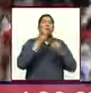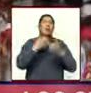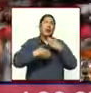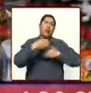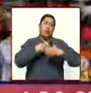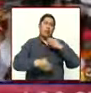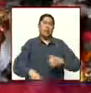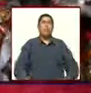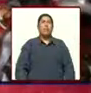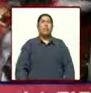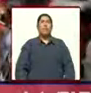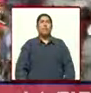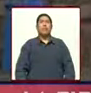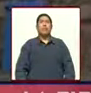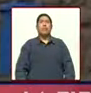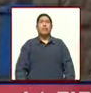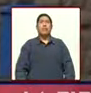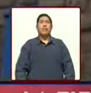tengan.